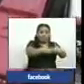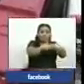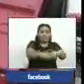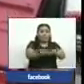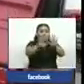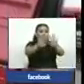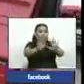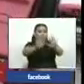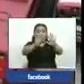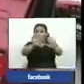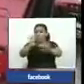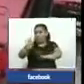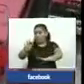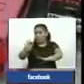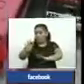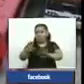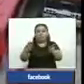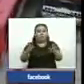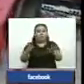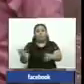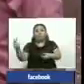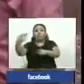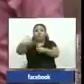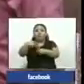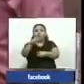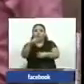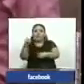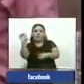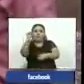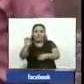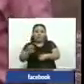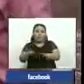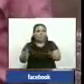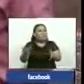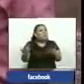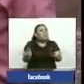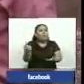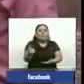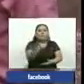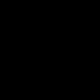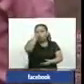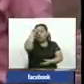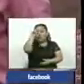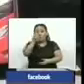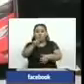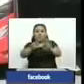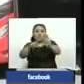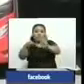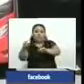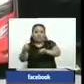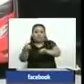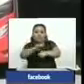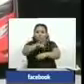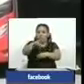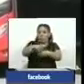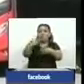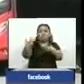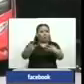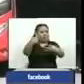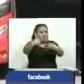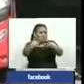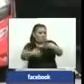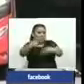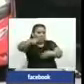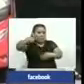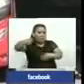unidades y en enero se incorporan 10 más. Genera 180 empleos directos permanentes con todas las prestaciones de